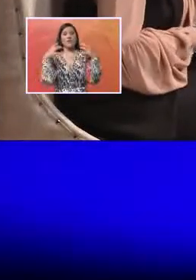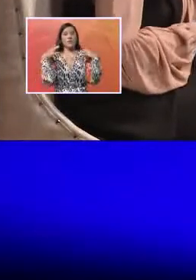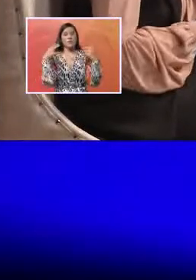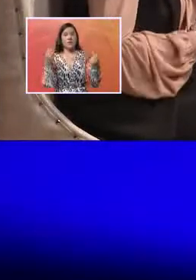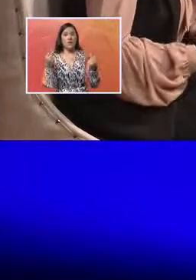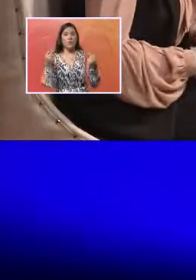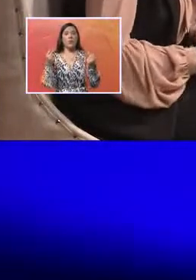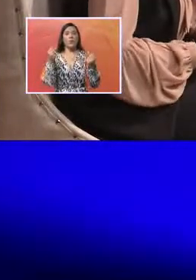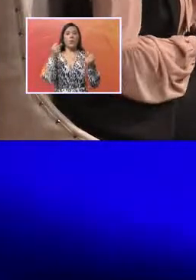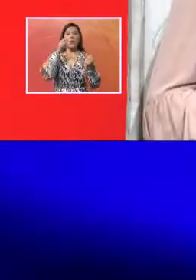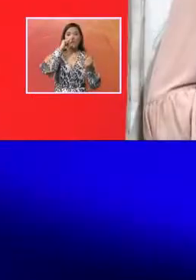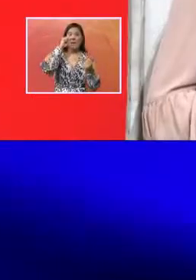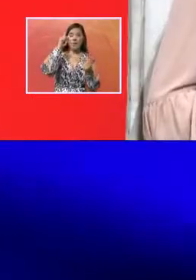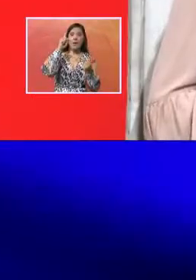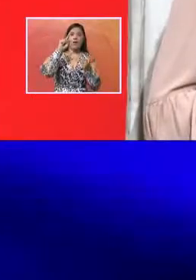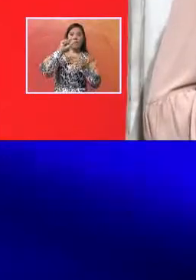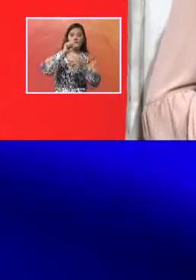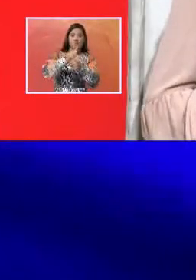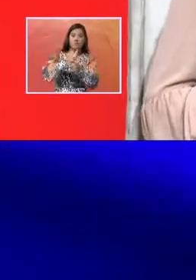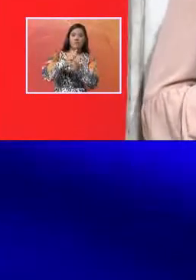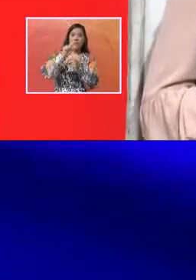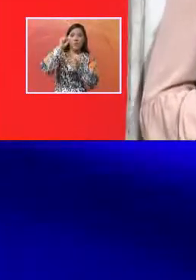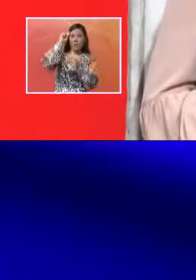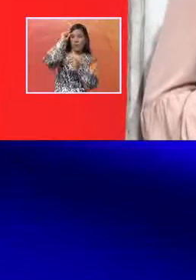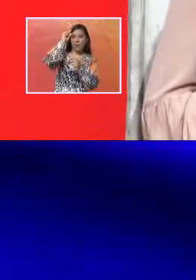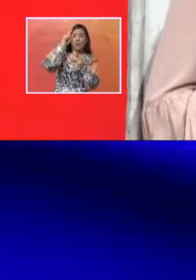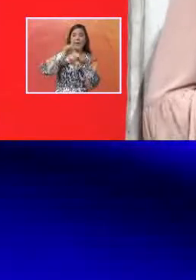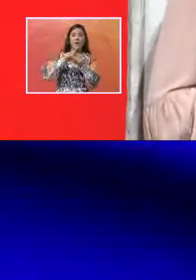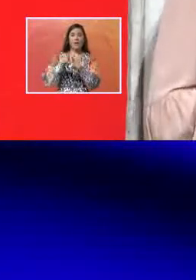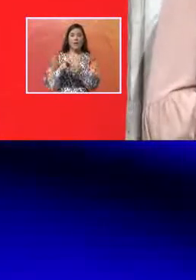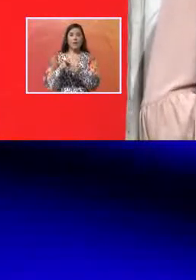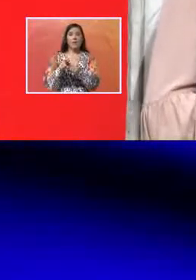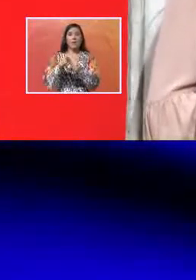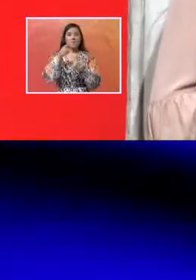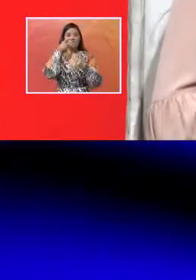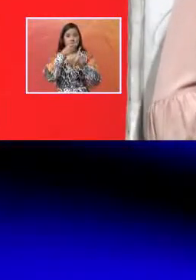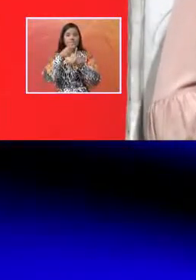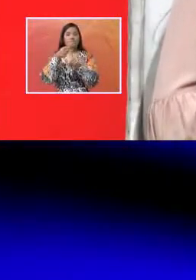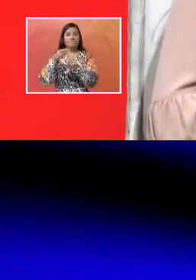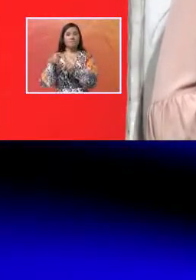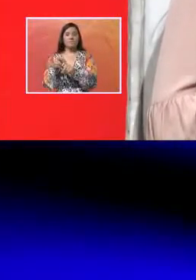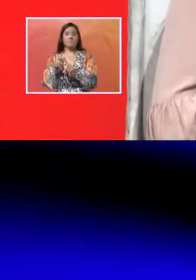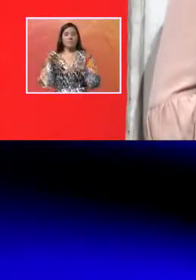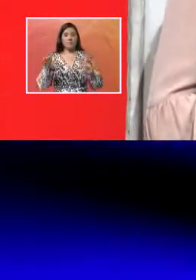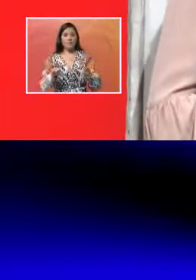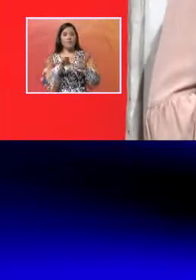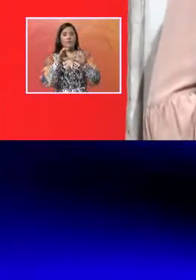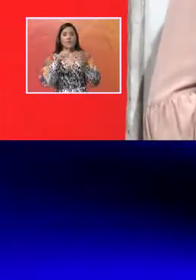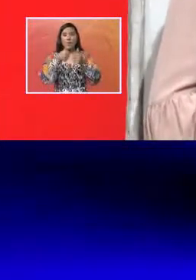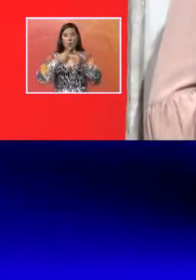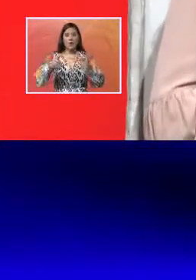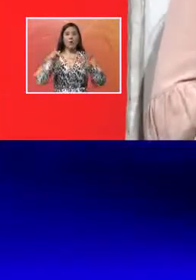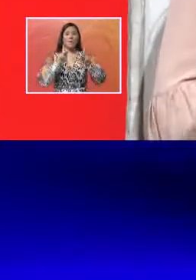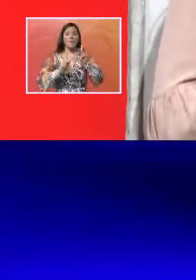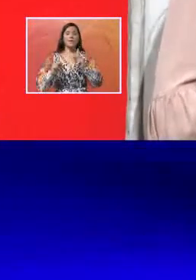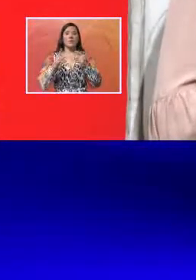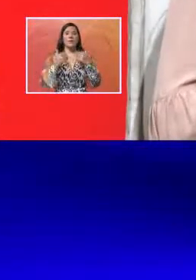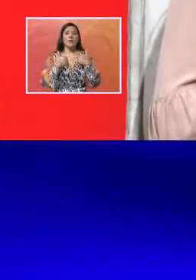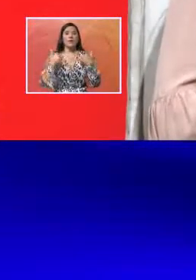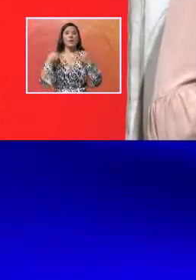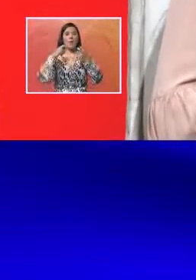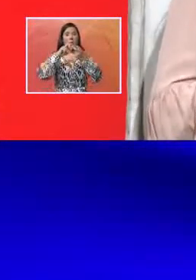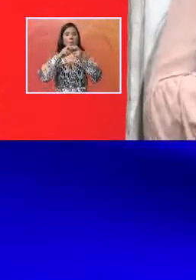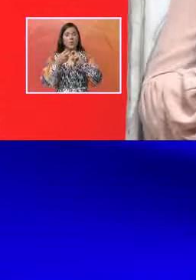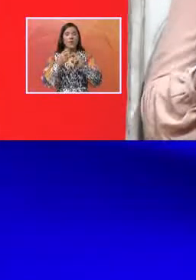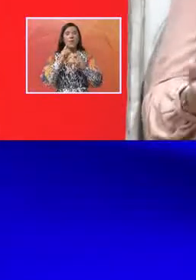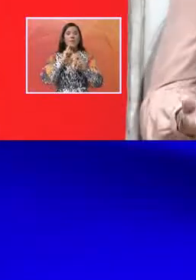público como privado de igual forma las defensorías que le hacemos a los afiliados cualquier persona que tiene un problema